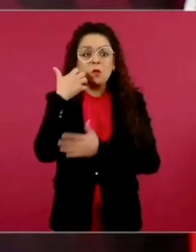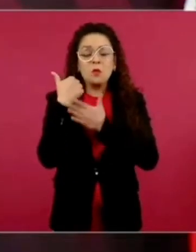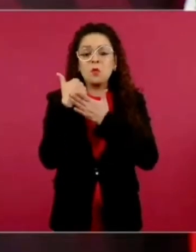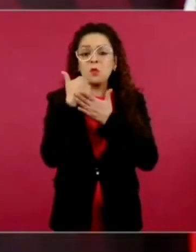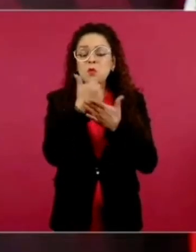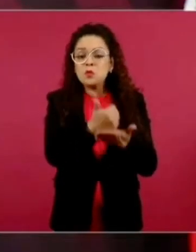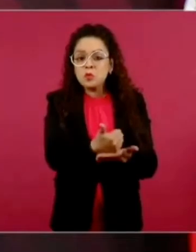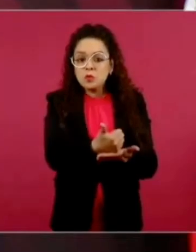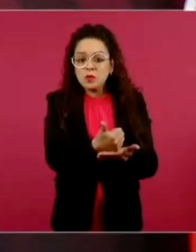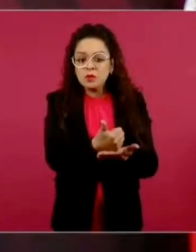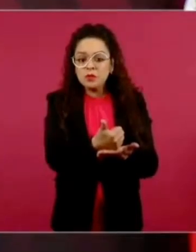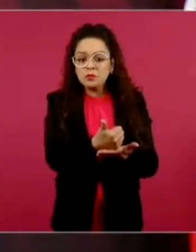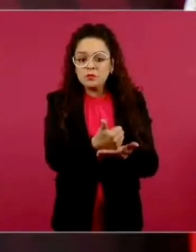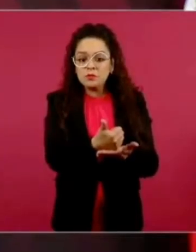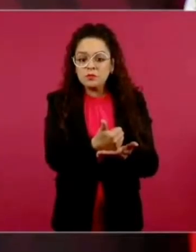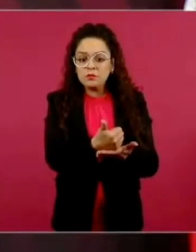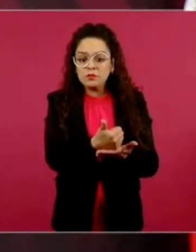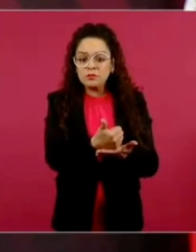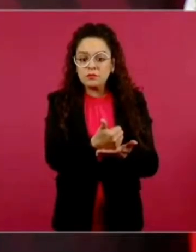En cualquier tiempo,